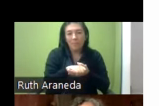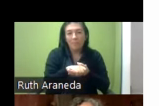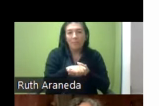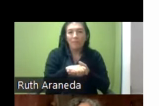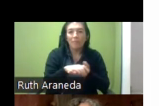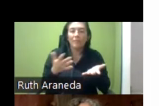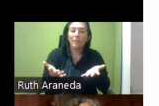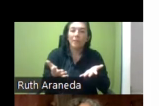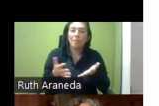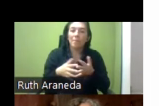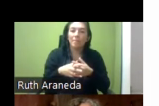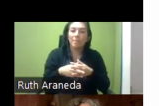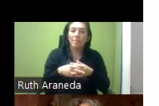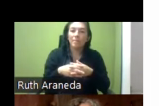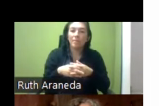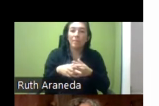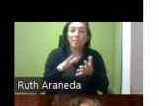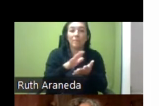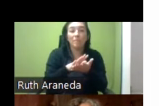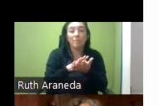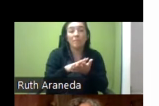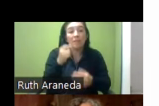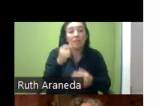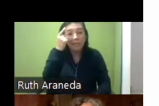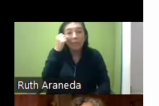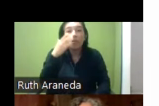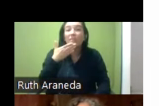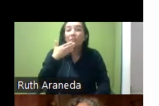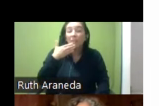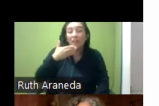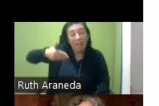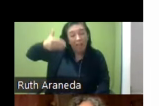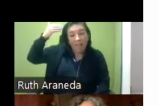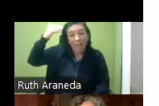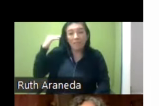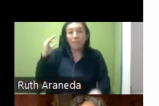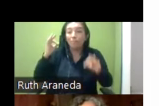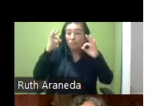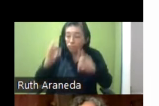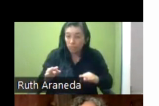eh, y, y originalmente tiene que haber habido